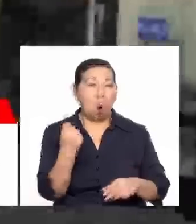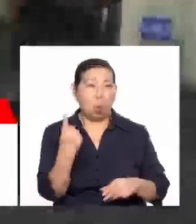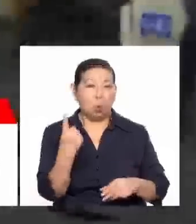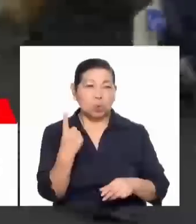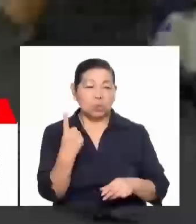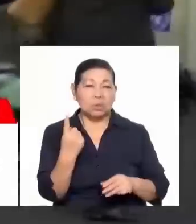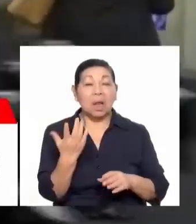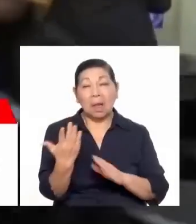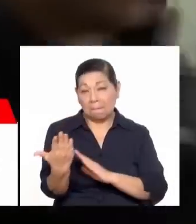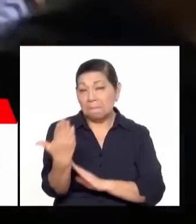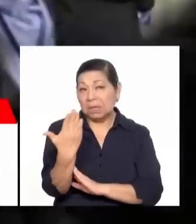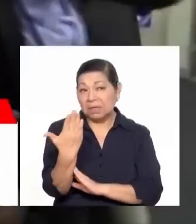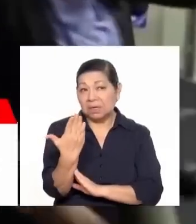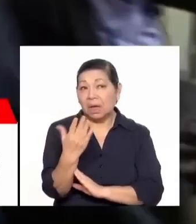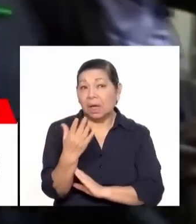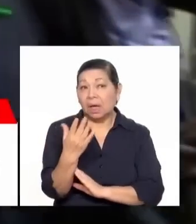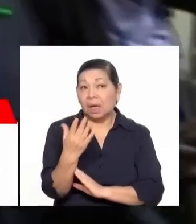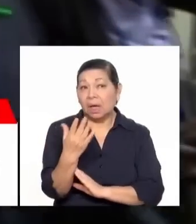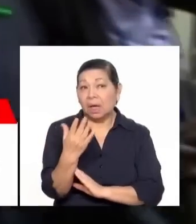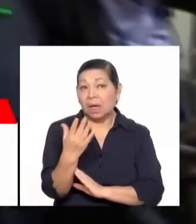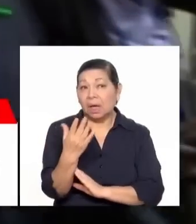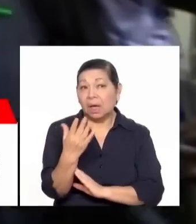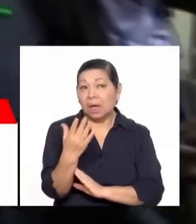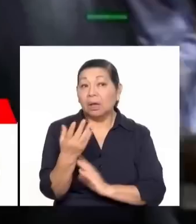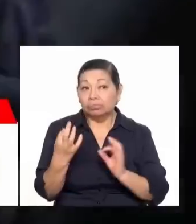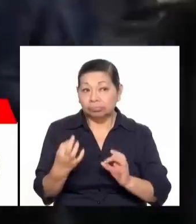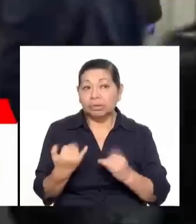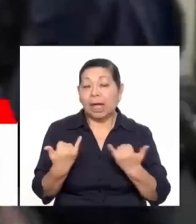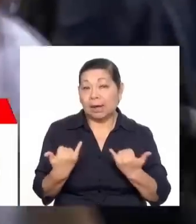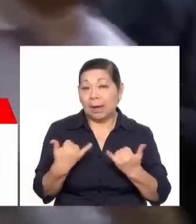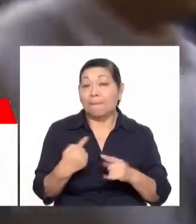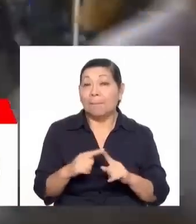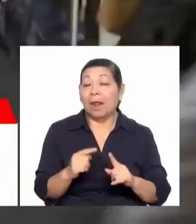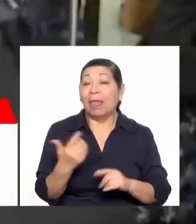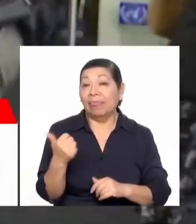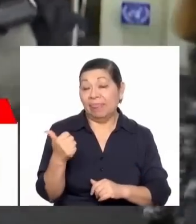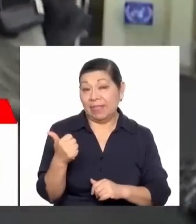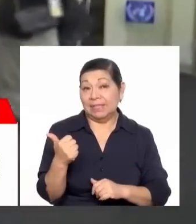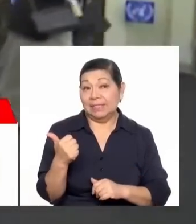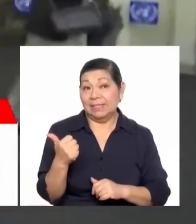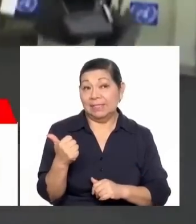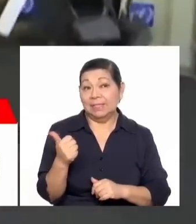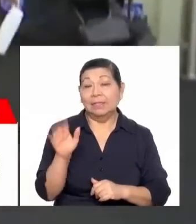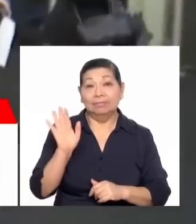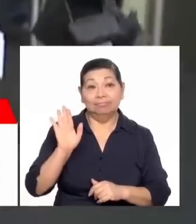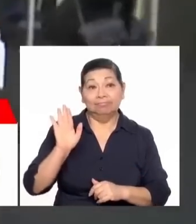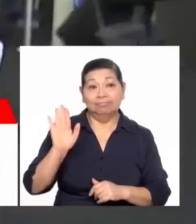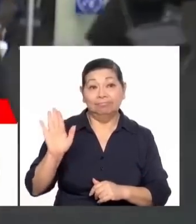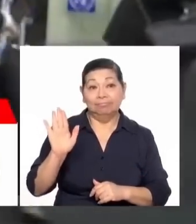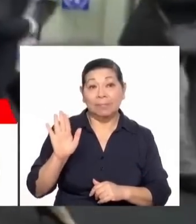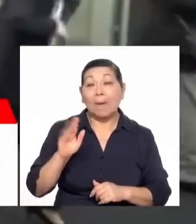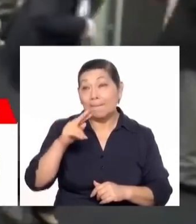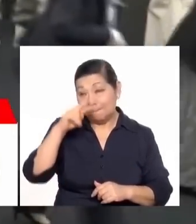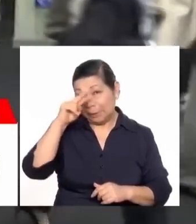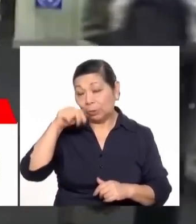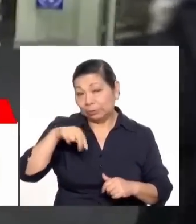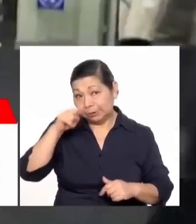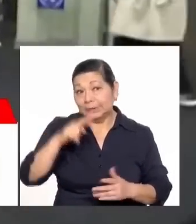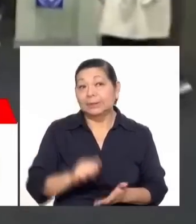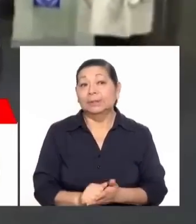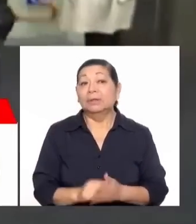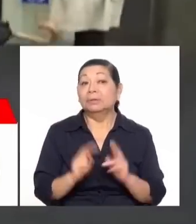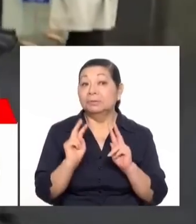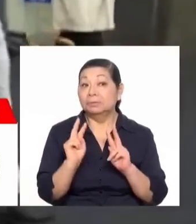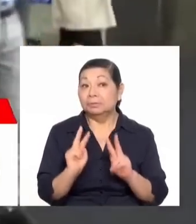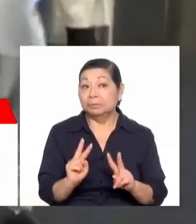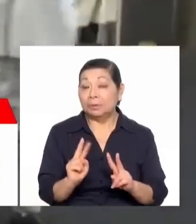de la mañana, hora local, 10 de la mañana, hora Perú. Estamos ya a la